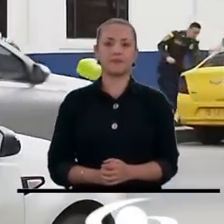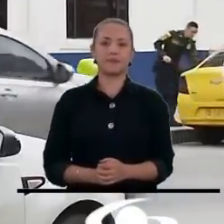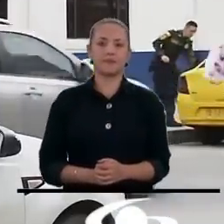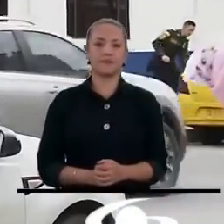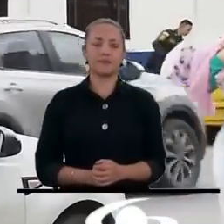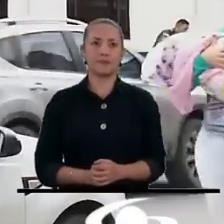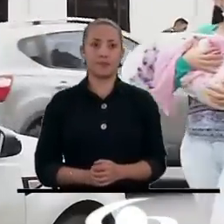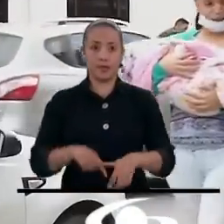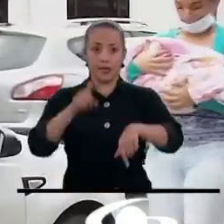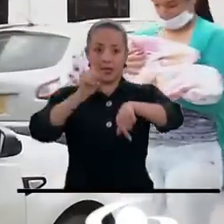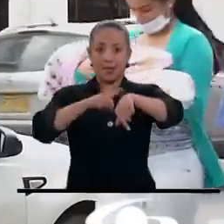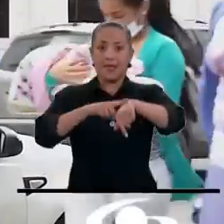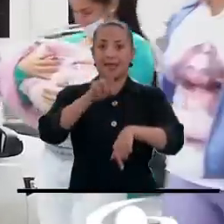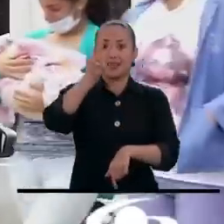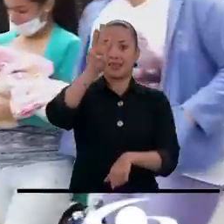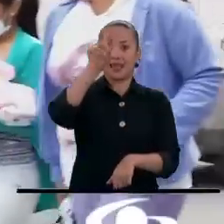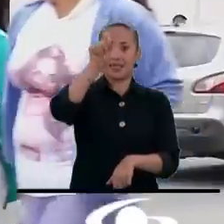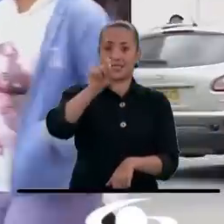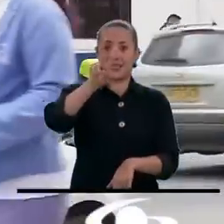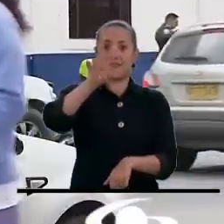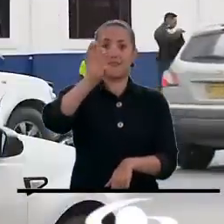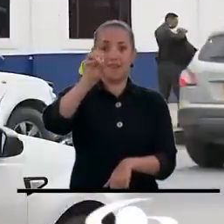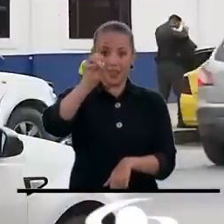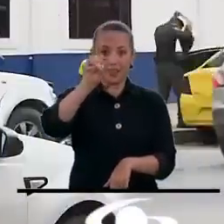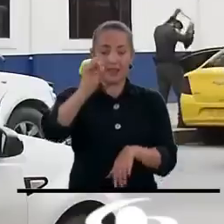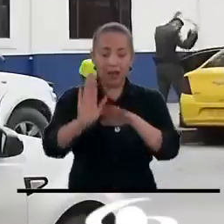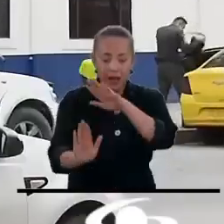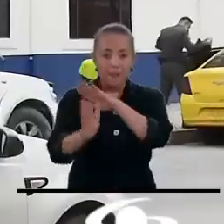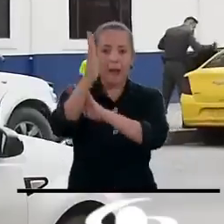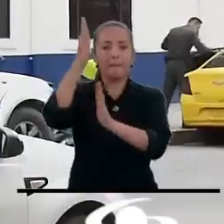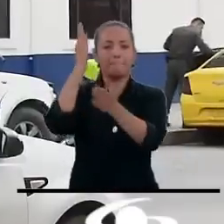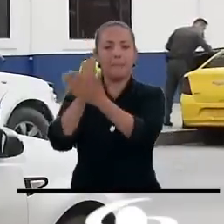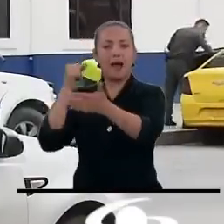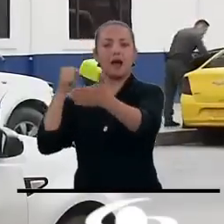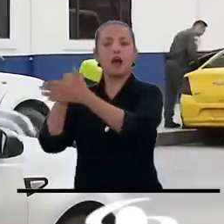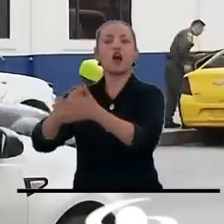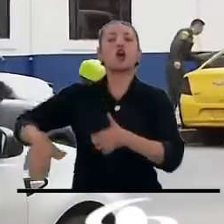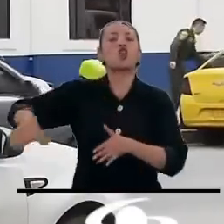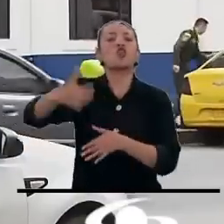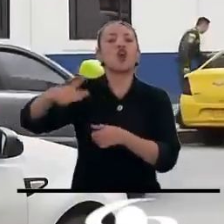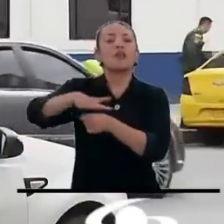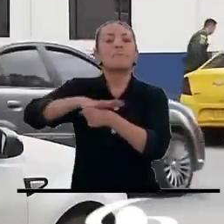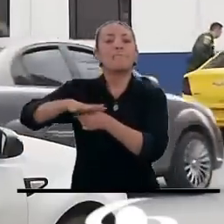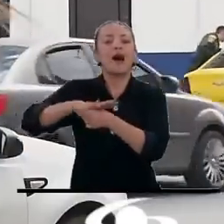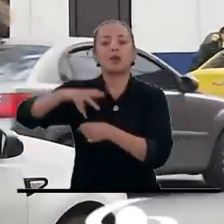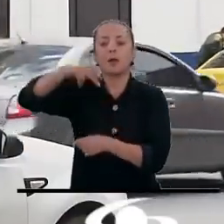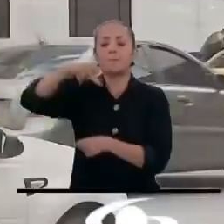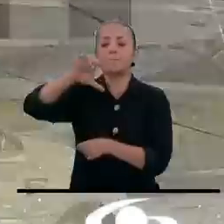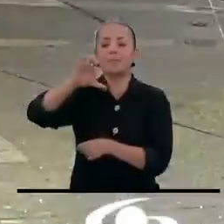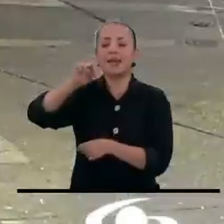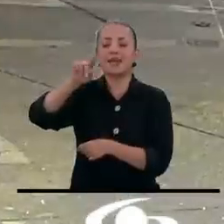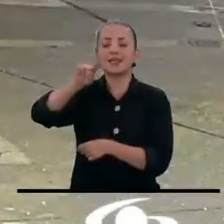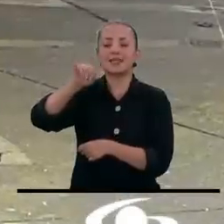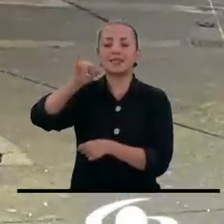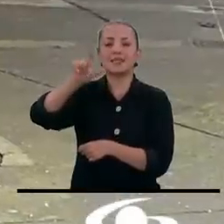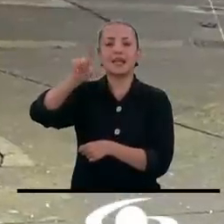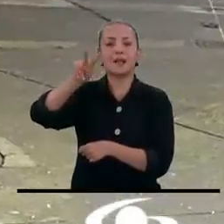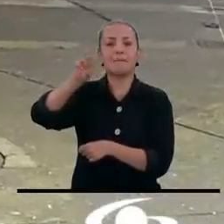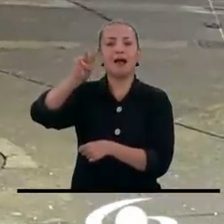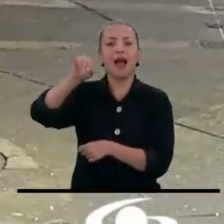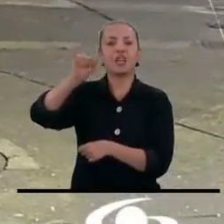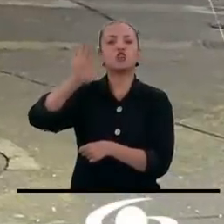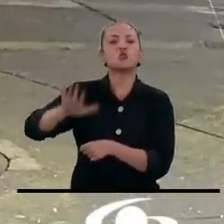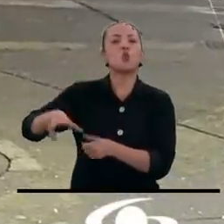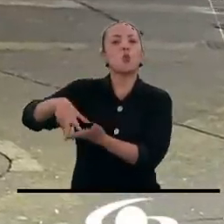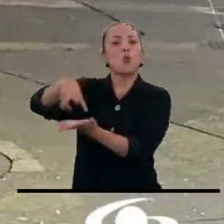A las 3:20 de la mañana se registró un grave accidente en el barrio Pensilvania, en la localidad de Puente Aranda. Una joven